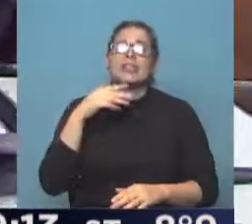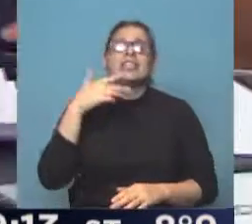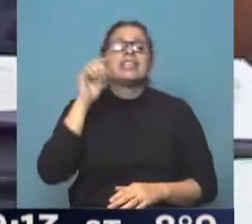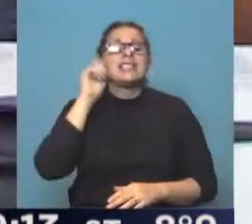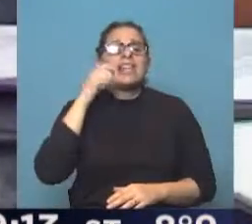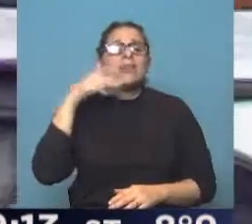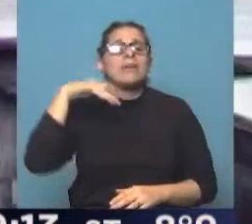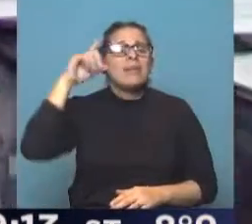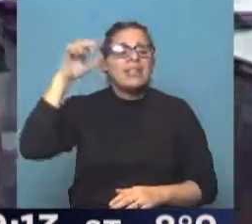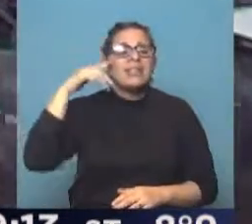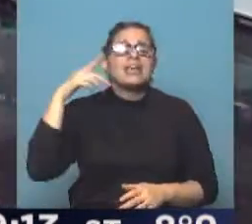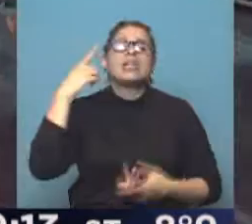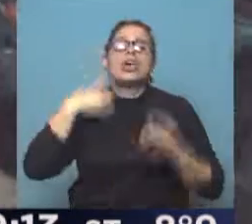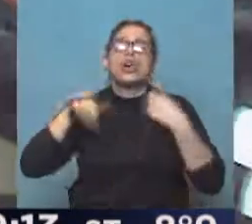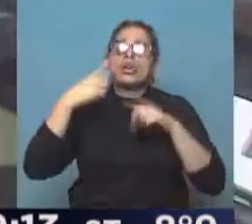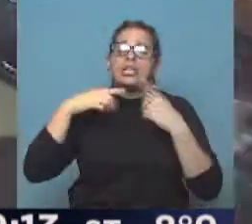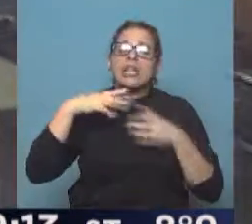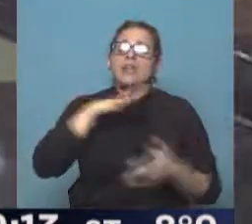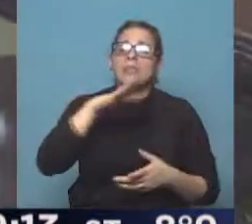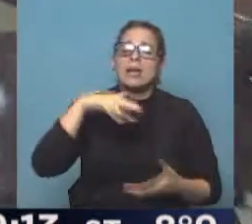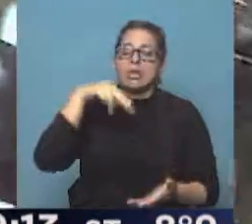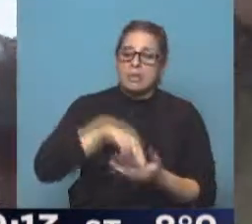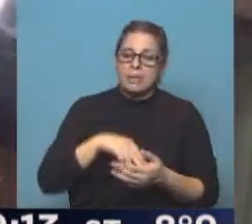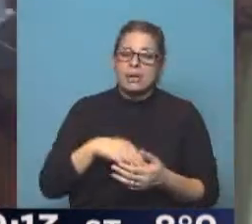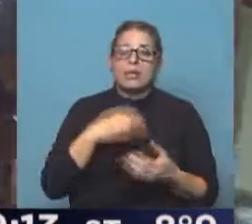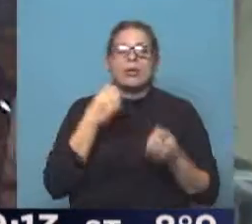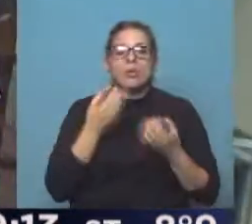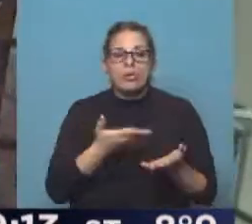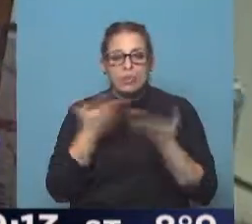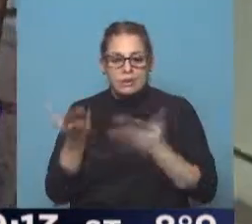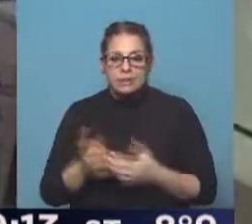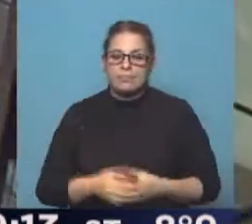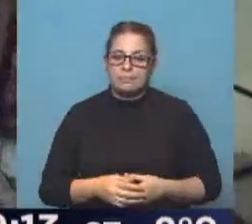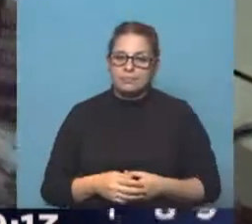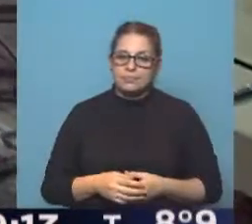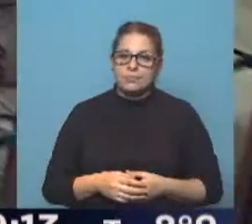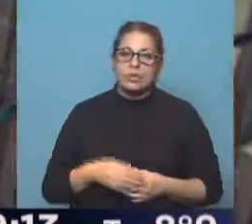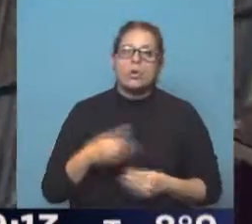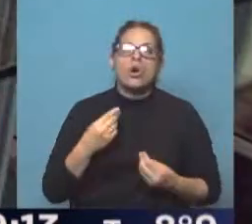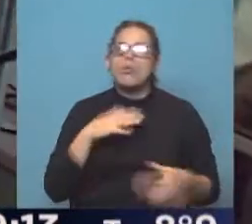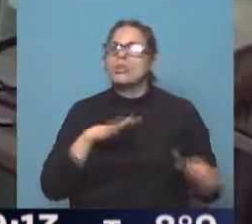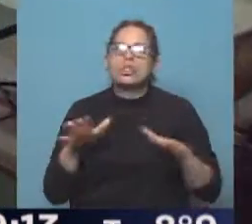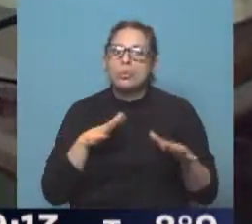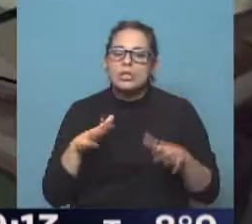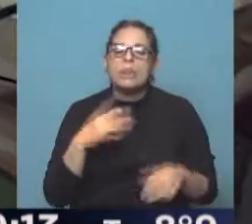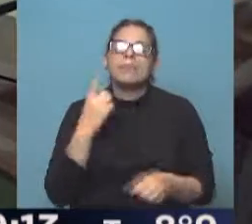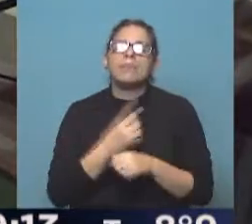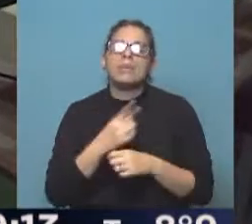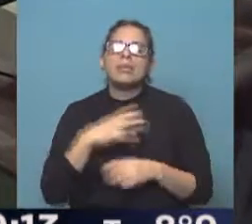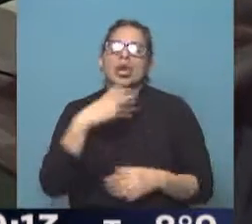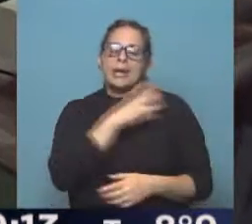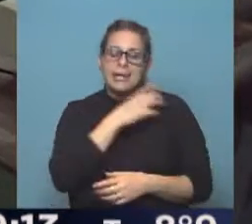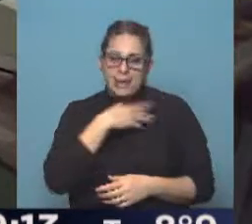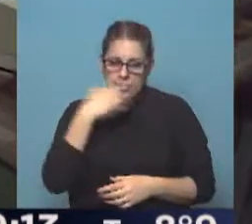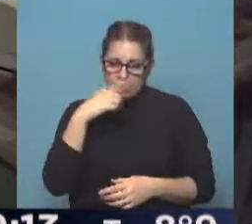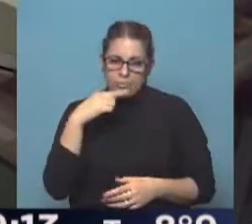coordinador nacional del movimiento Barrios de Pie. Hola Daniel, bienvenido. Hola, ¿cómo estás? Gusto Un tenerte, gustazo. Daniel. Bueno, ¿cómo ves la situación? Primero en forma general y después vamos